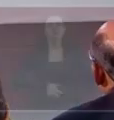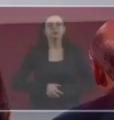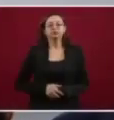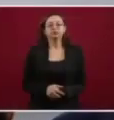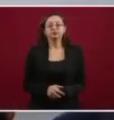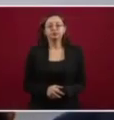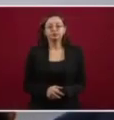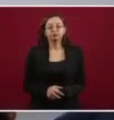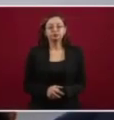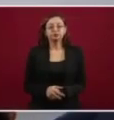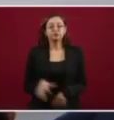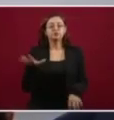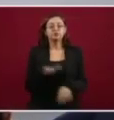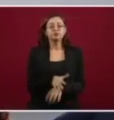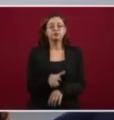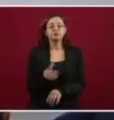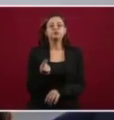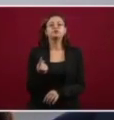porque